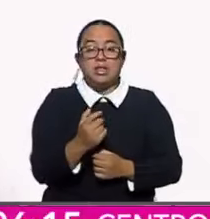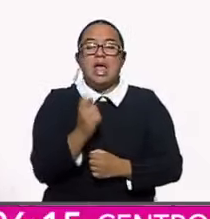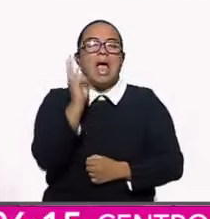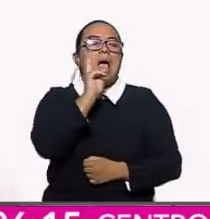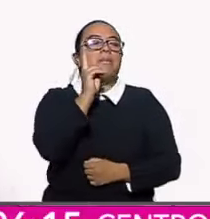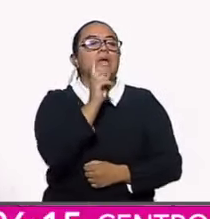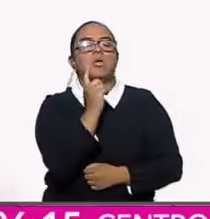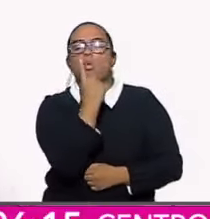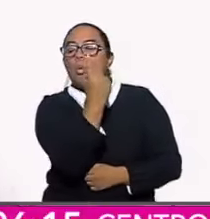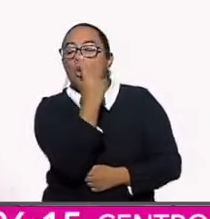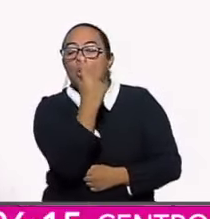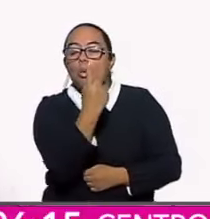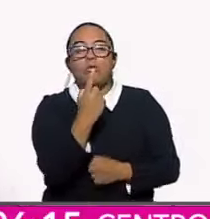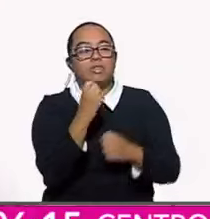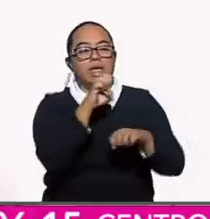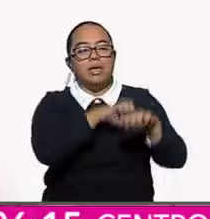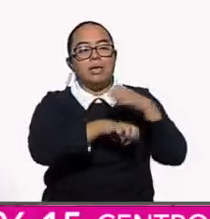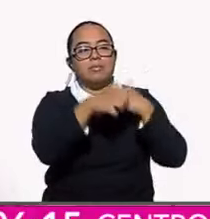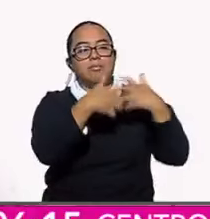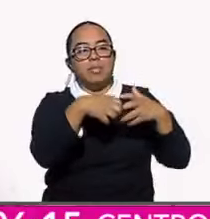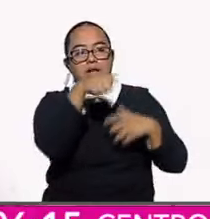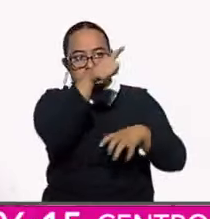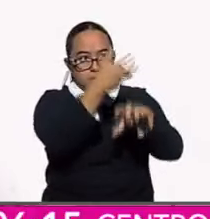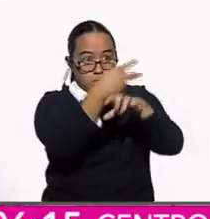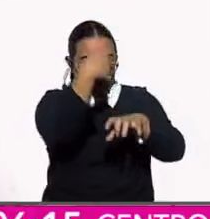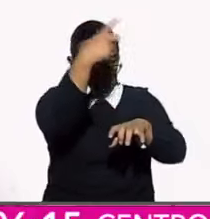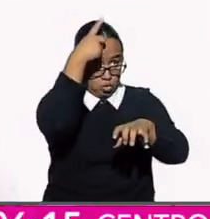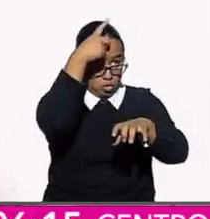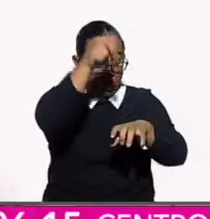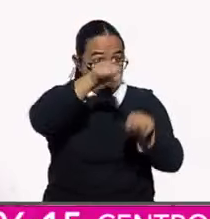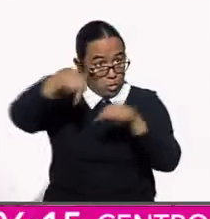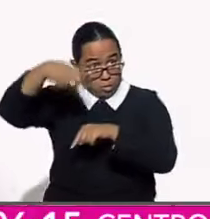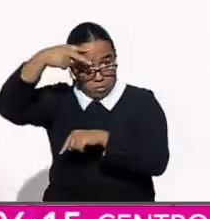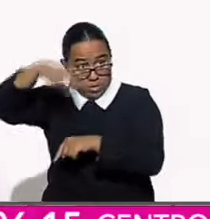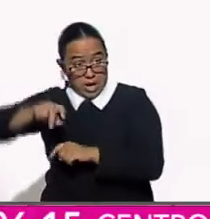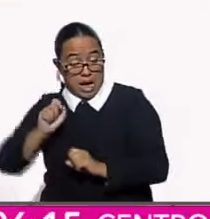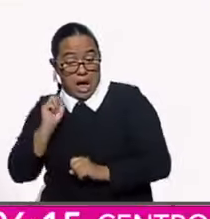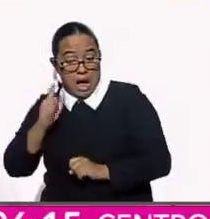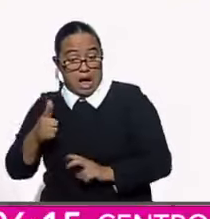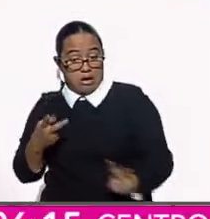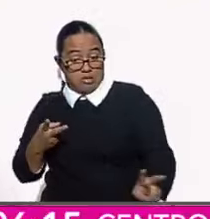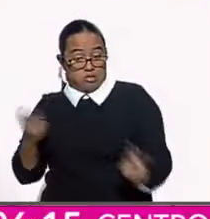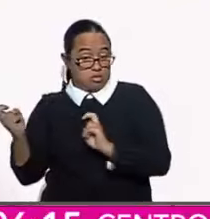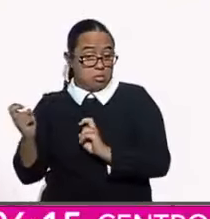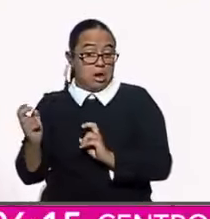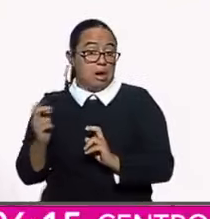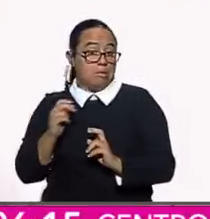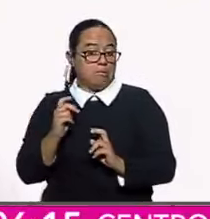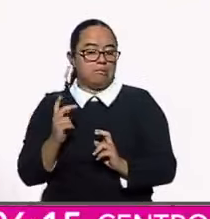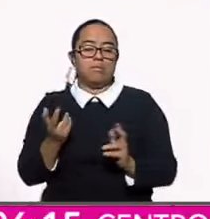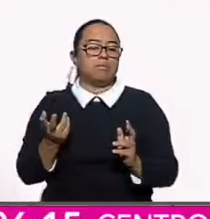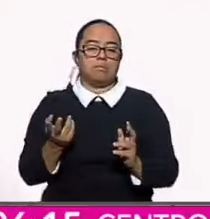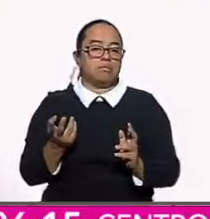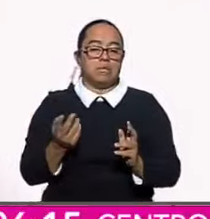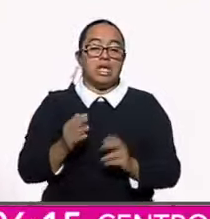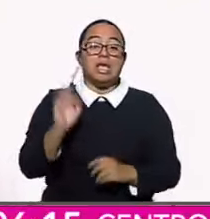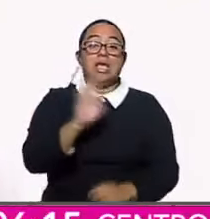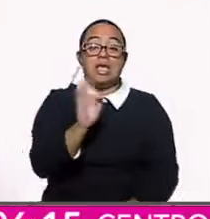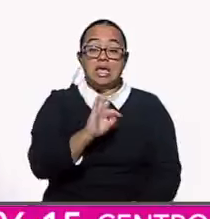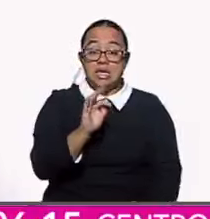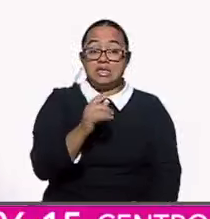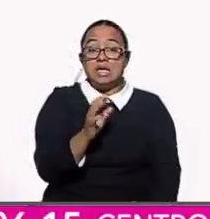alguna, si en México se le robó su propiedad intelectual. Un caso. Y si lo hubo, se